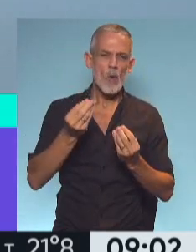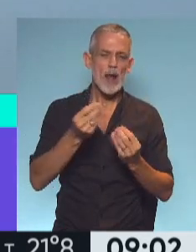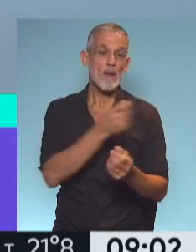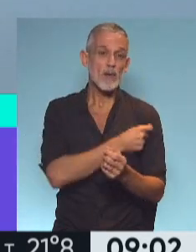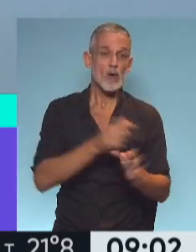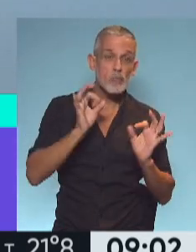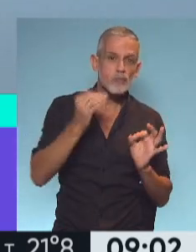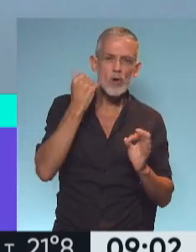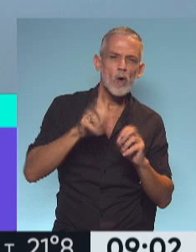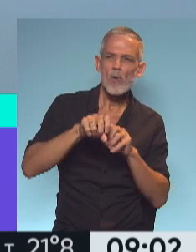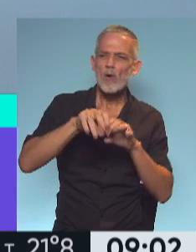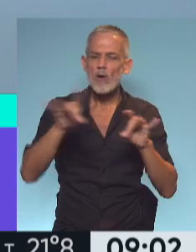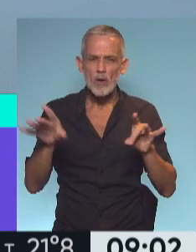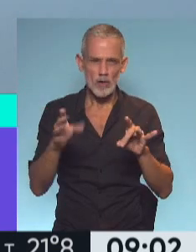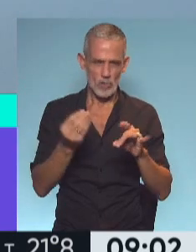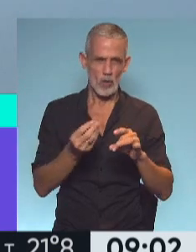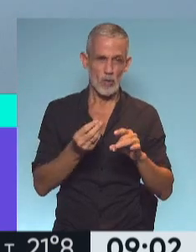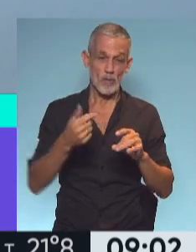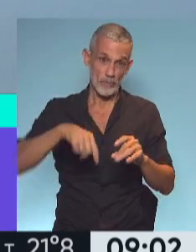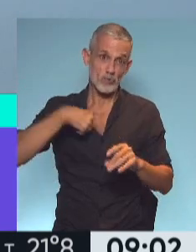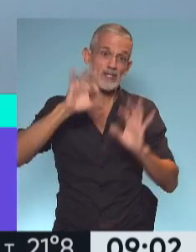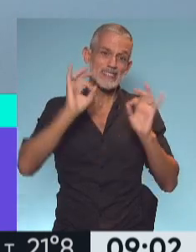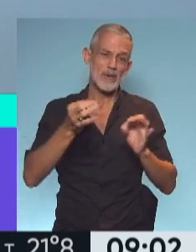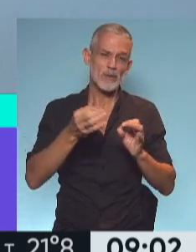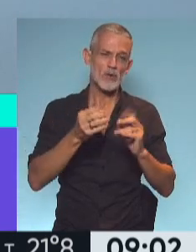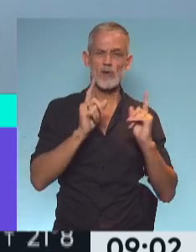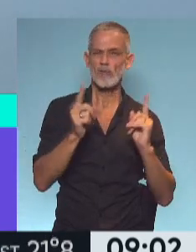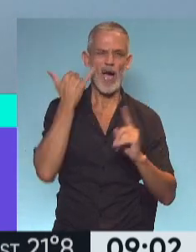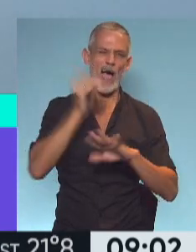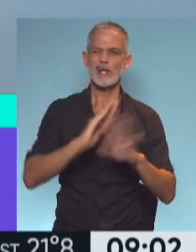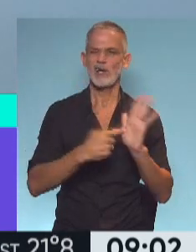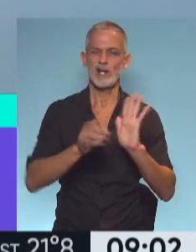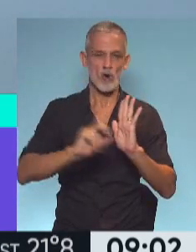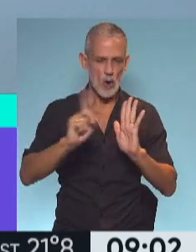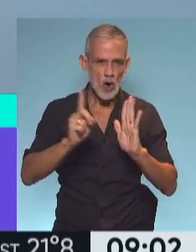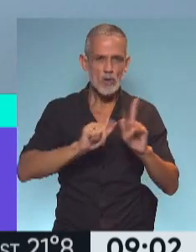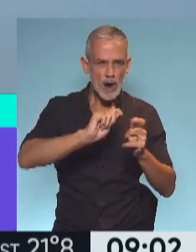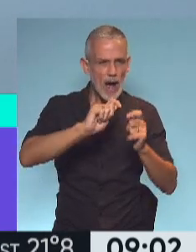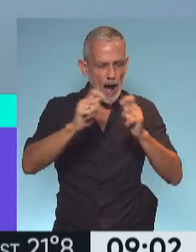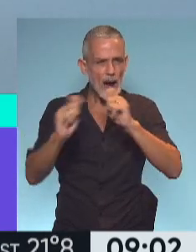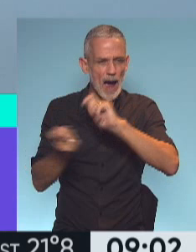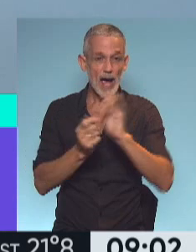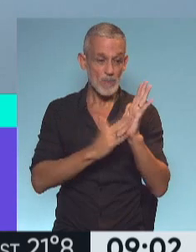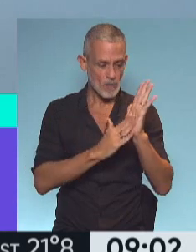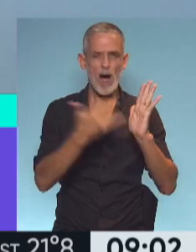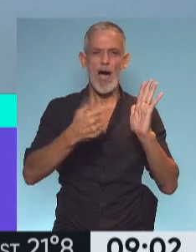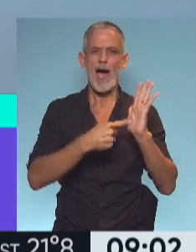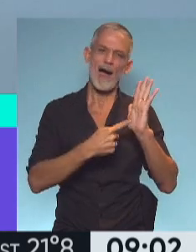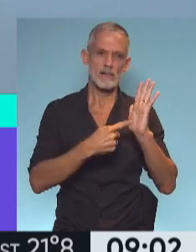y además en esto tenemos claro que es dinámico. Una cuestión dinámica que la evidencia se